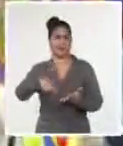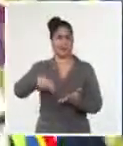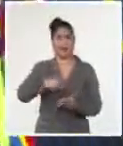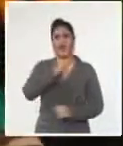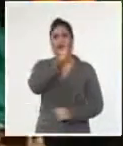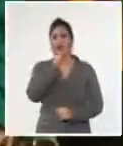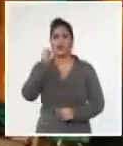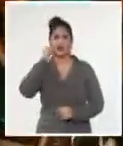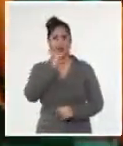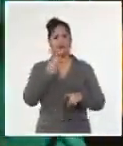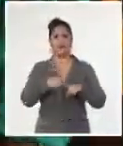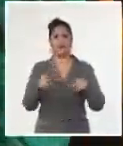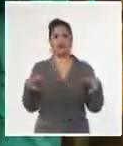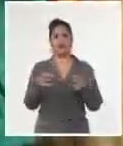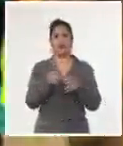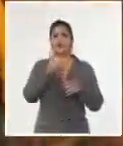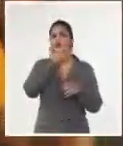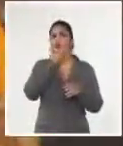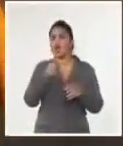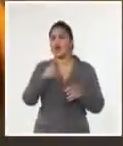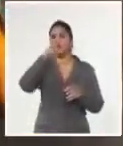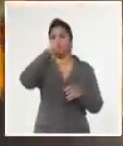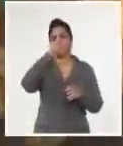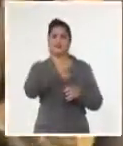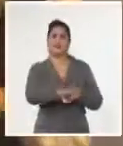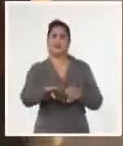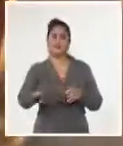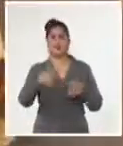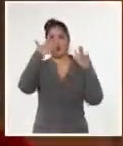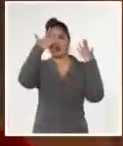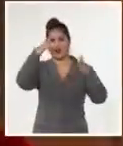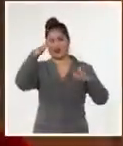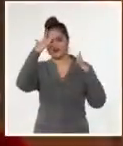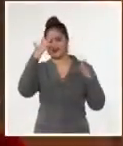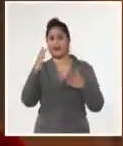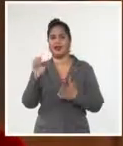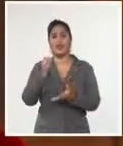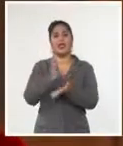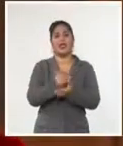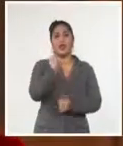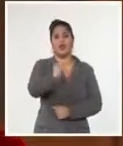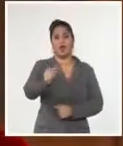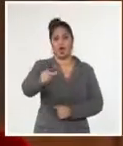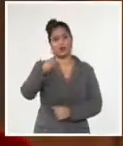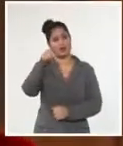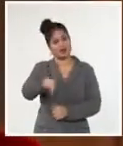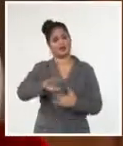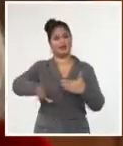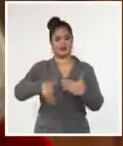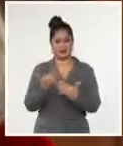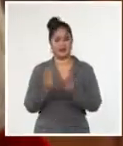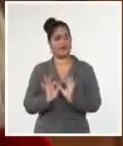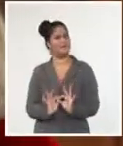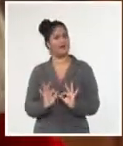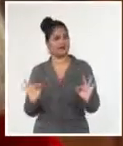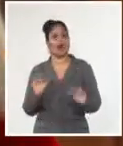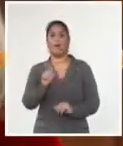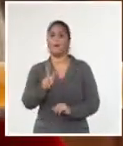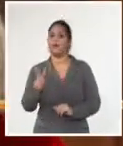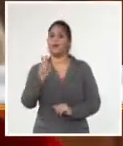Resplandor Juvenil, unidos para reconocer a los educadores en su día. La misión nuestra es cubana educativa, pues